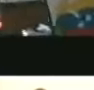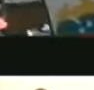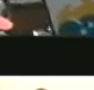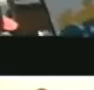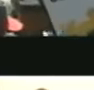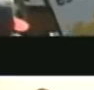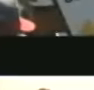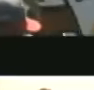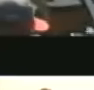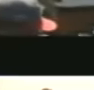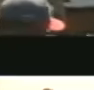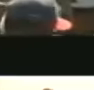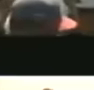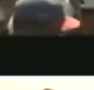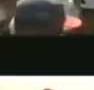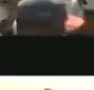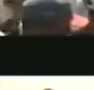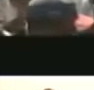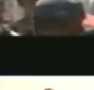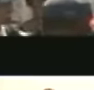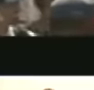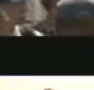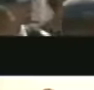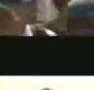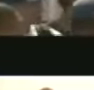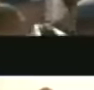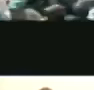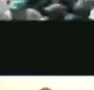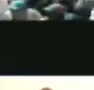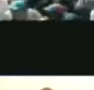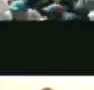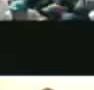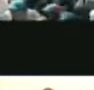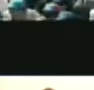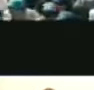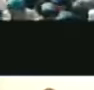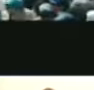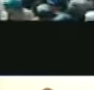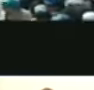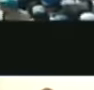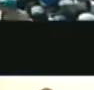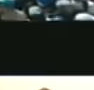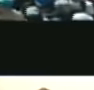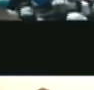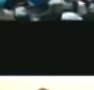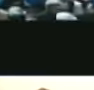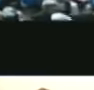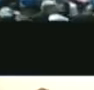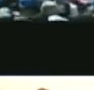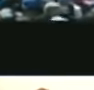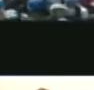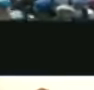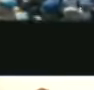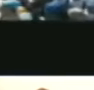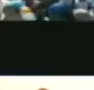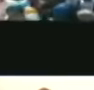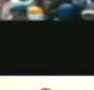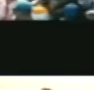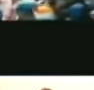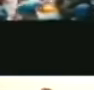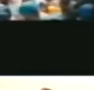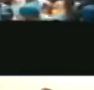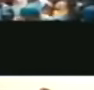todos saldremos vencedores. Es una elección donde no habrá nadie, nadie habrá perdido las elecciones. Todas y todos las venezolanas y